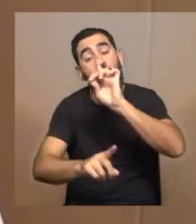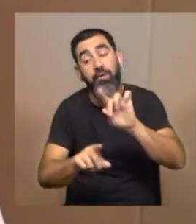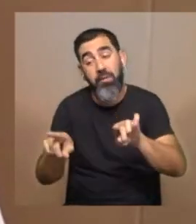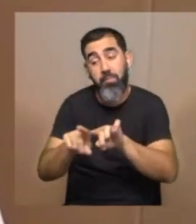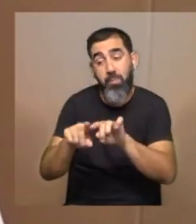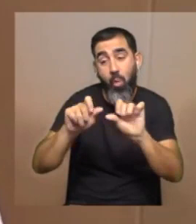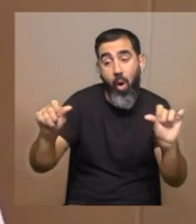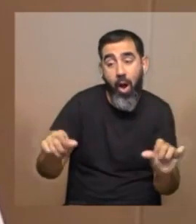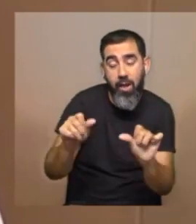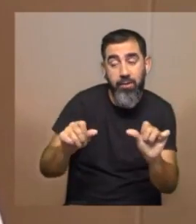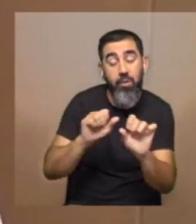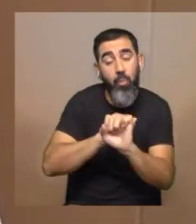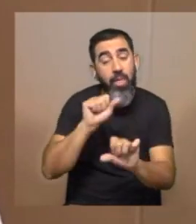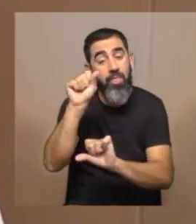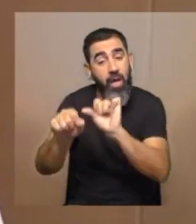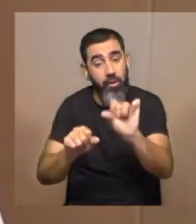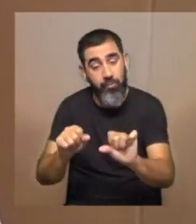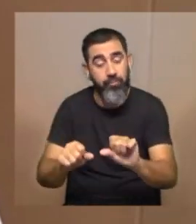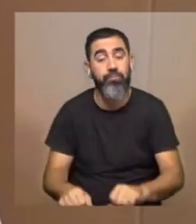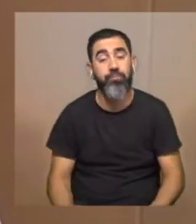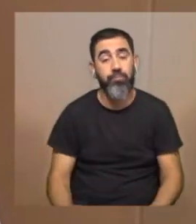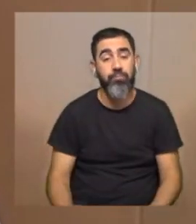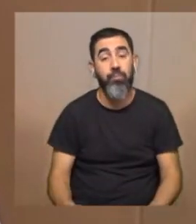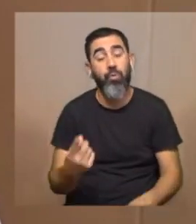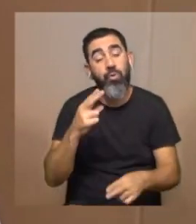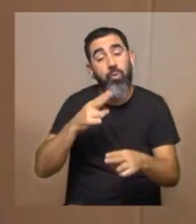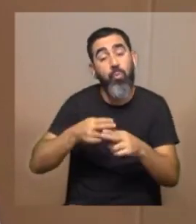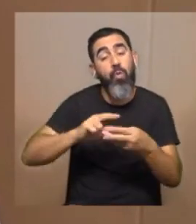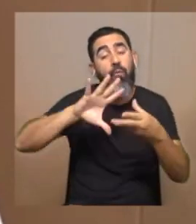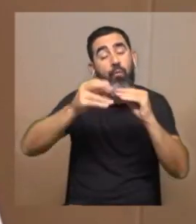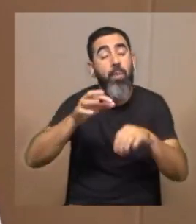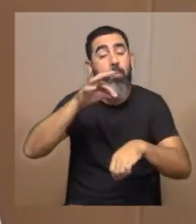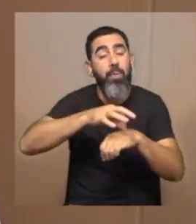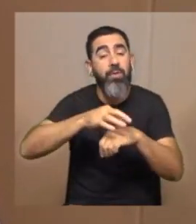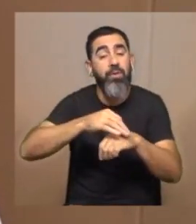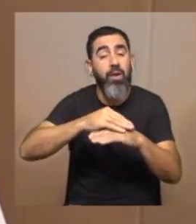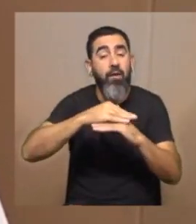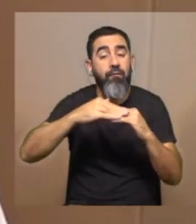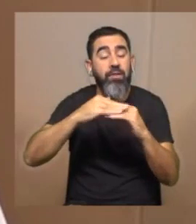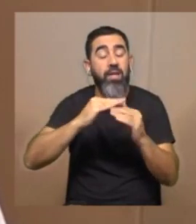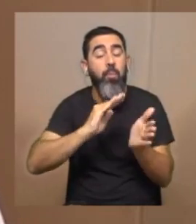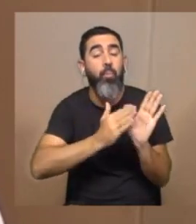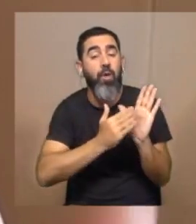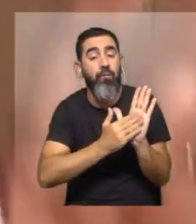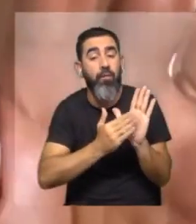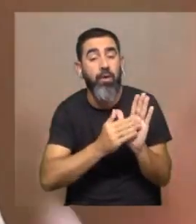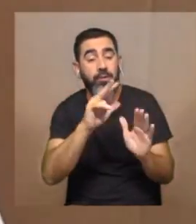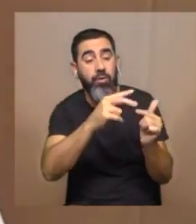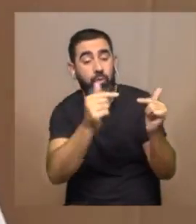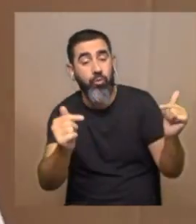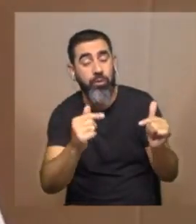eso podíamos generar daño. Por eso surgió ese nombre, esa forma de llamarle medicina basada en evidencia para uno de esos tres